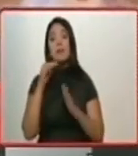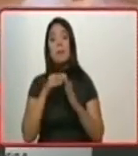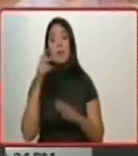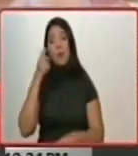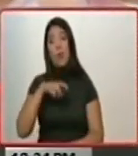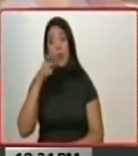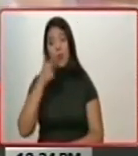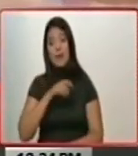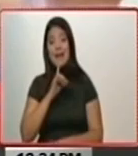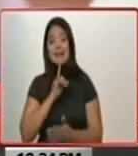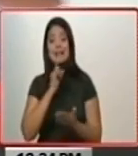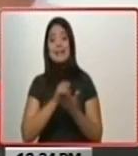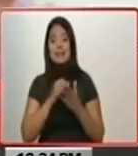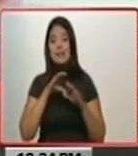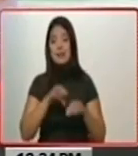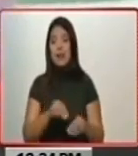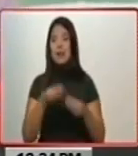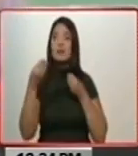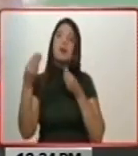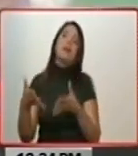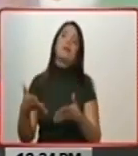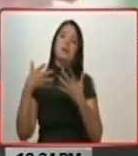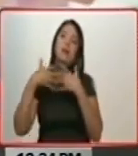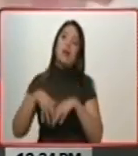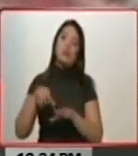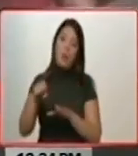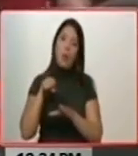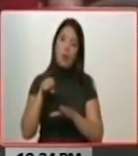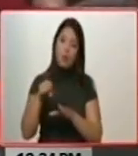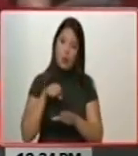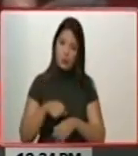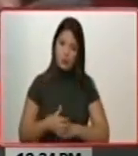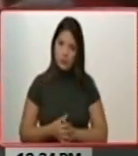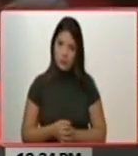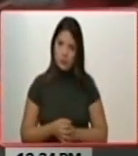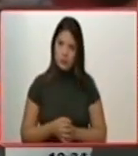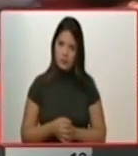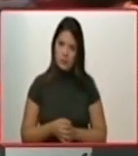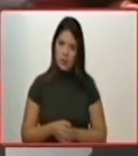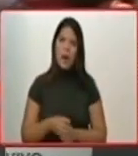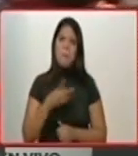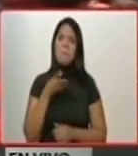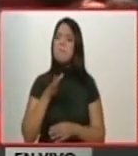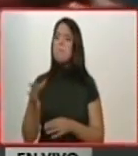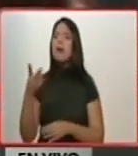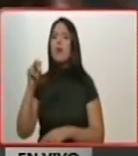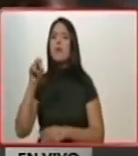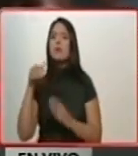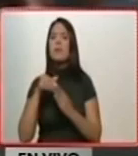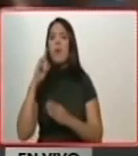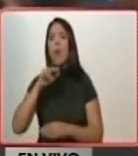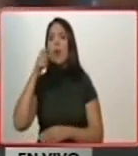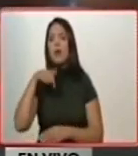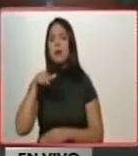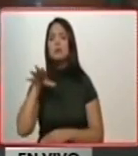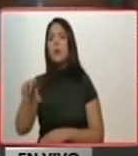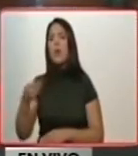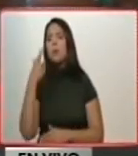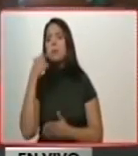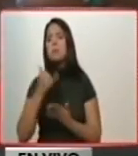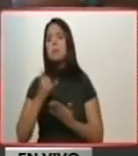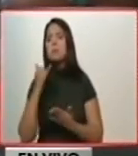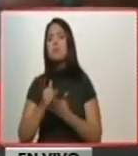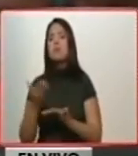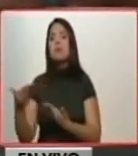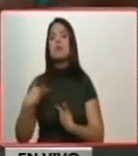20 mil bolívares de inicial se les está entregando este motor. Vayan ustedes con 20 mil bolívares al mercado capitalista a ver si les